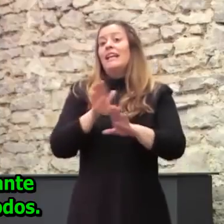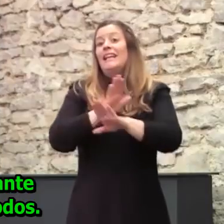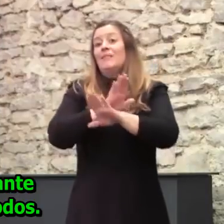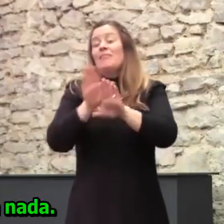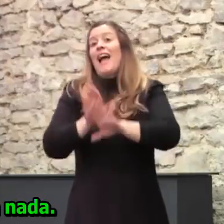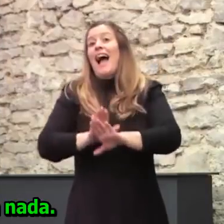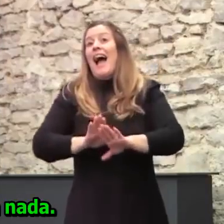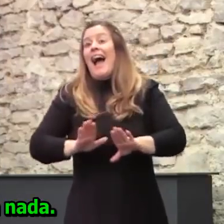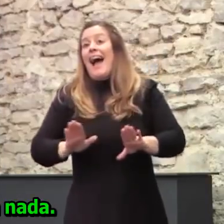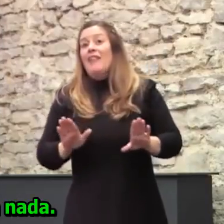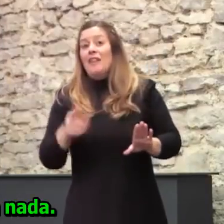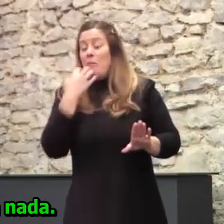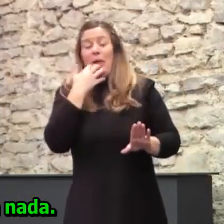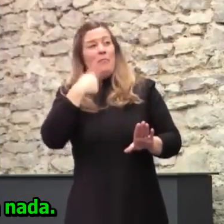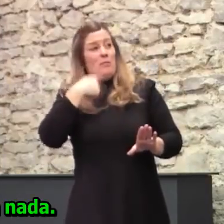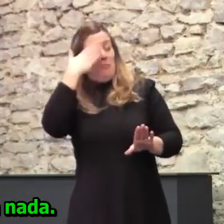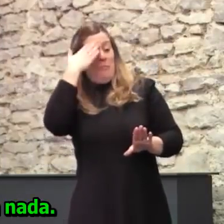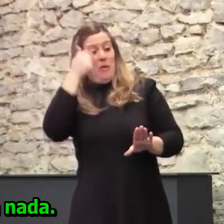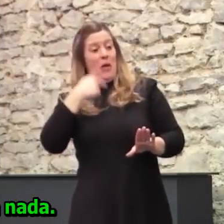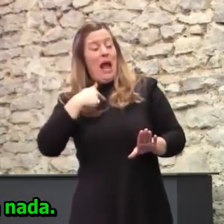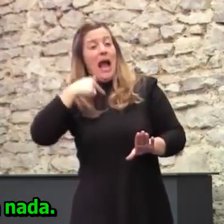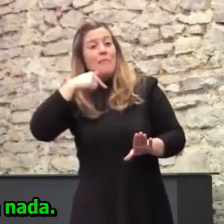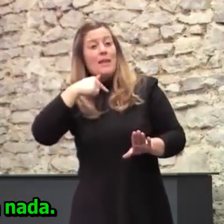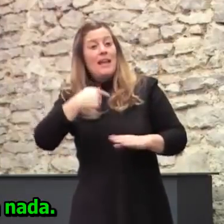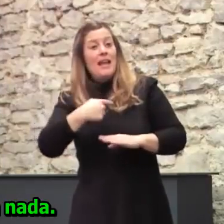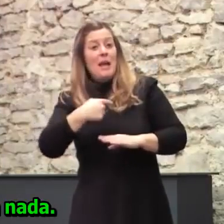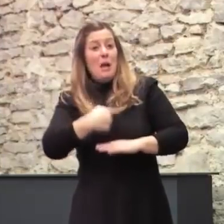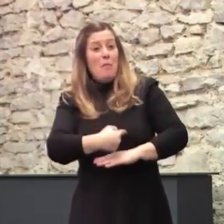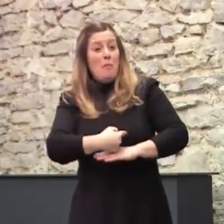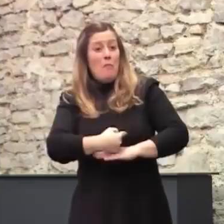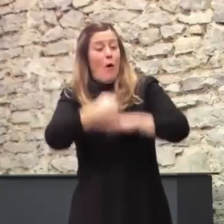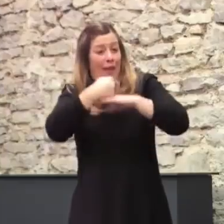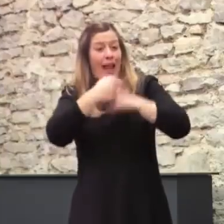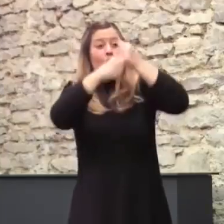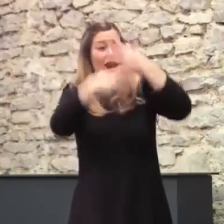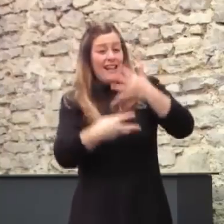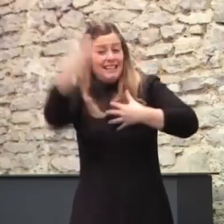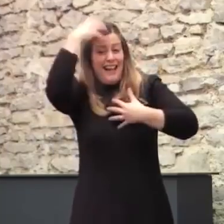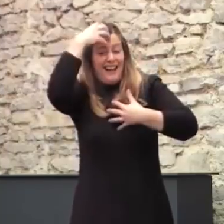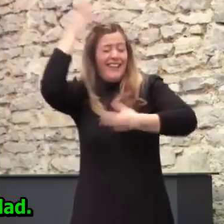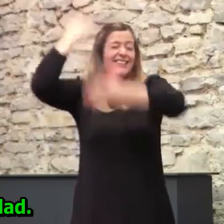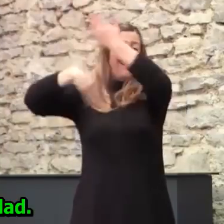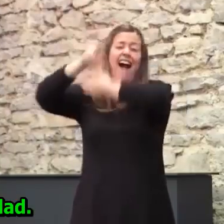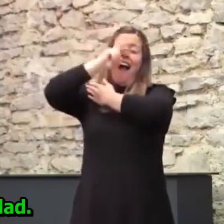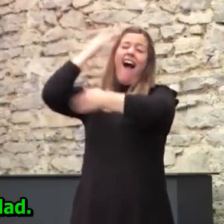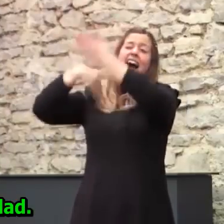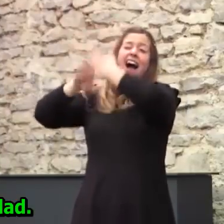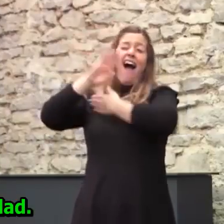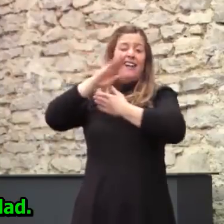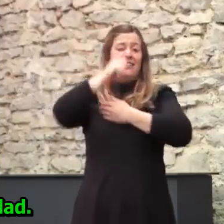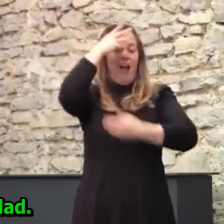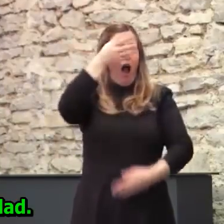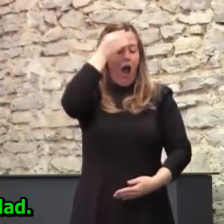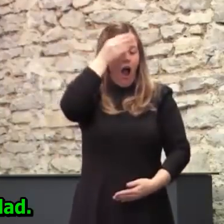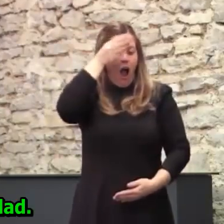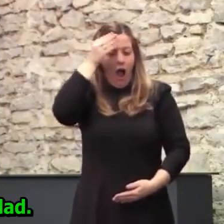reyes visigodos, porque a mí me obligaron y no me ha servido absolutamente para nada. Como son, que me disculpen las profesoras